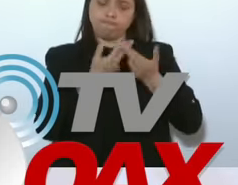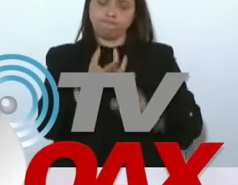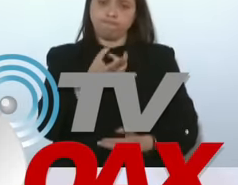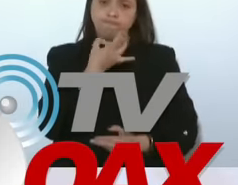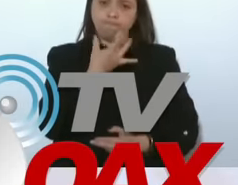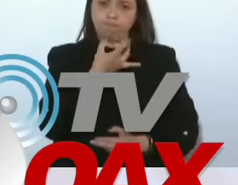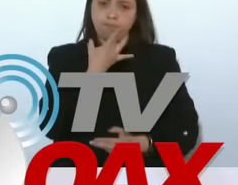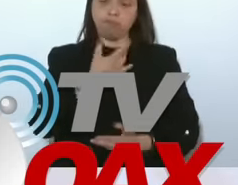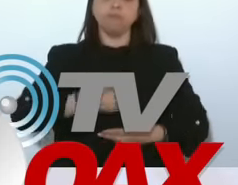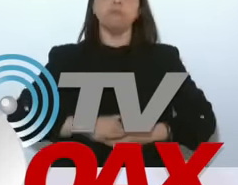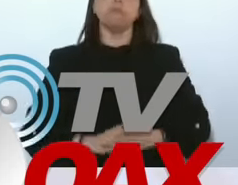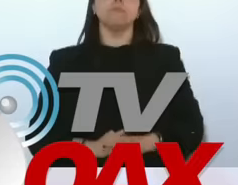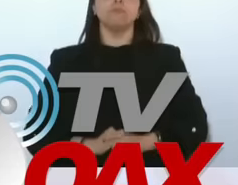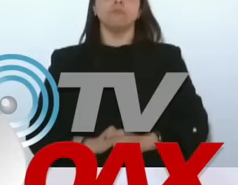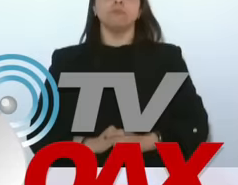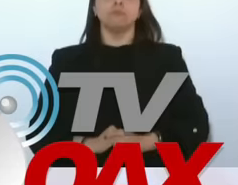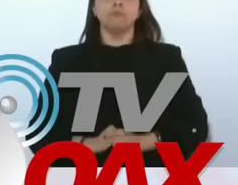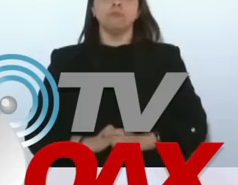Es